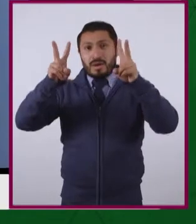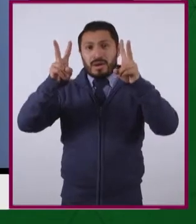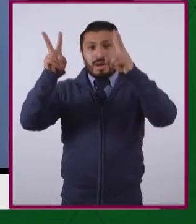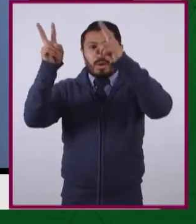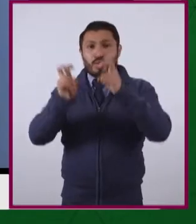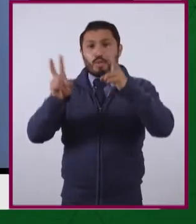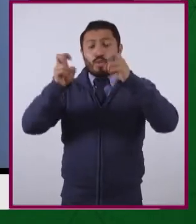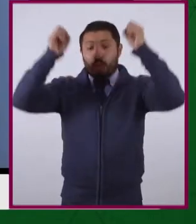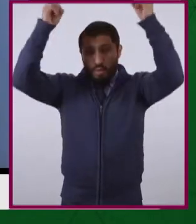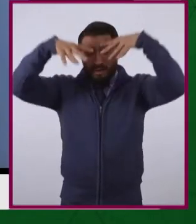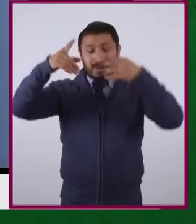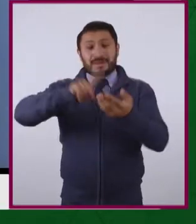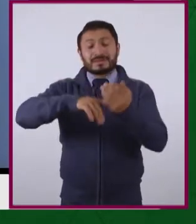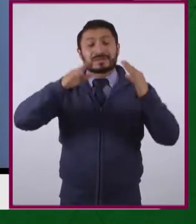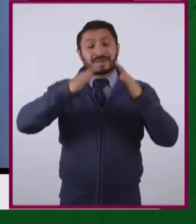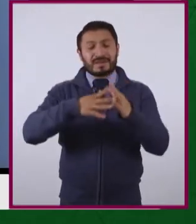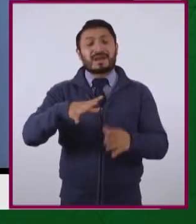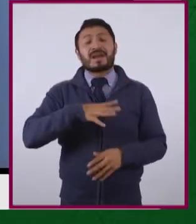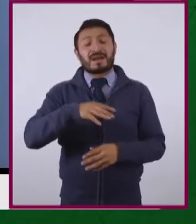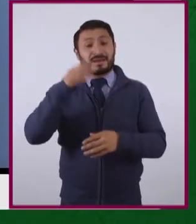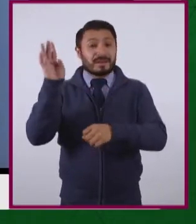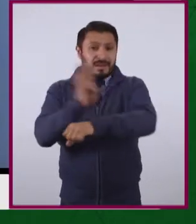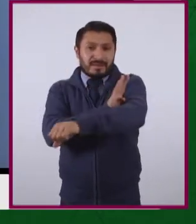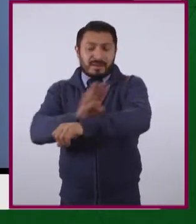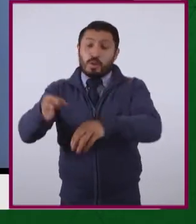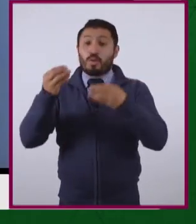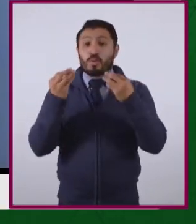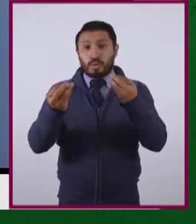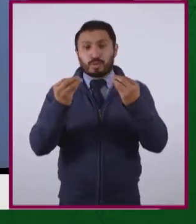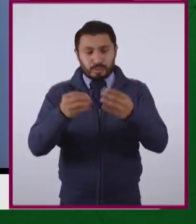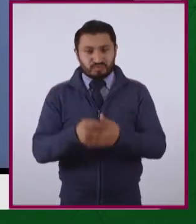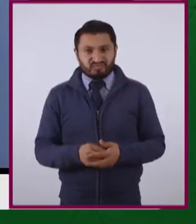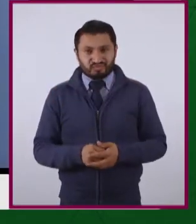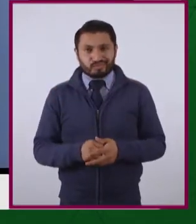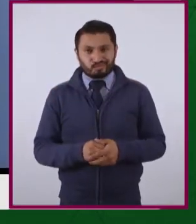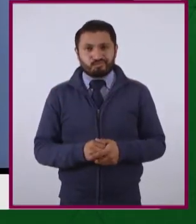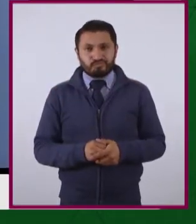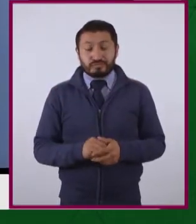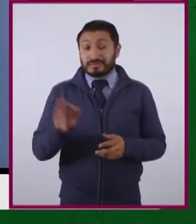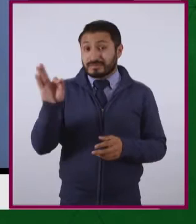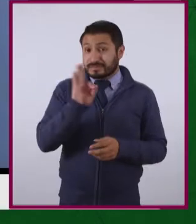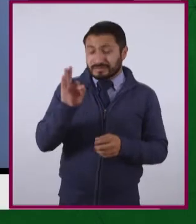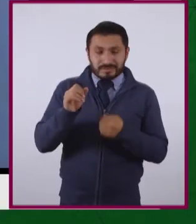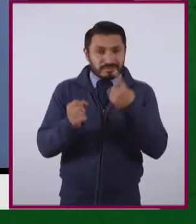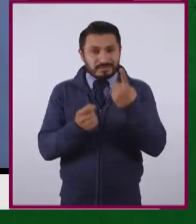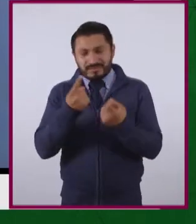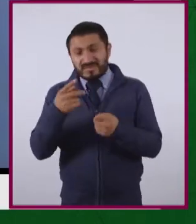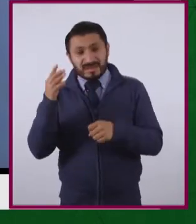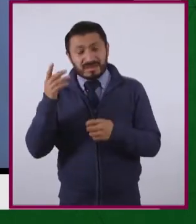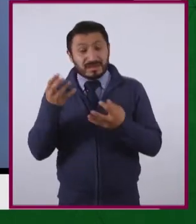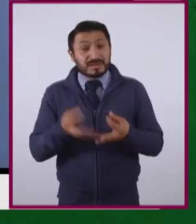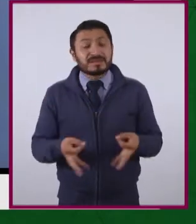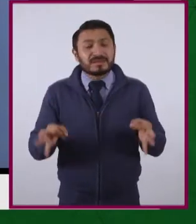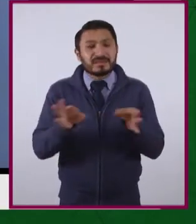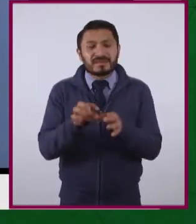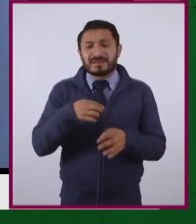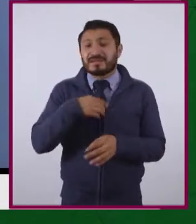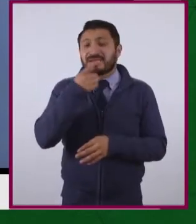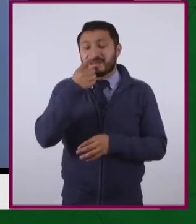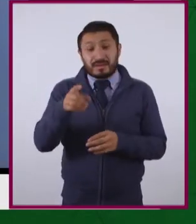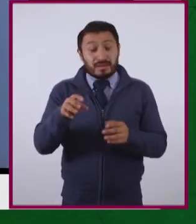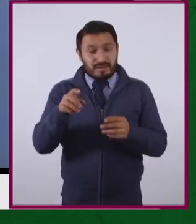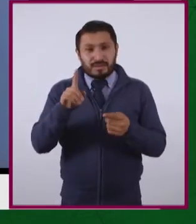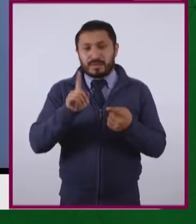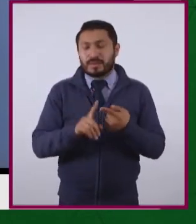casa tiene o acarrea varios beneficios. Quizás algunos de los principales diría que son, por